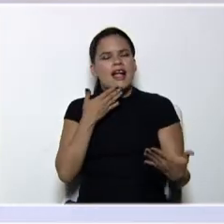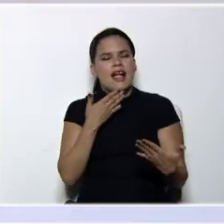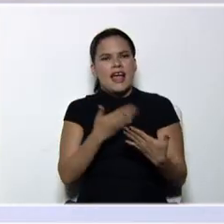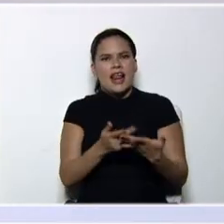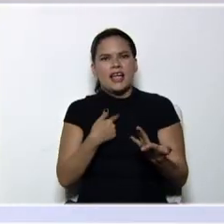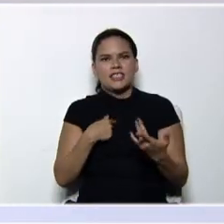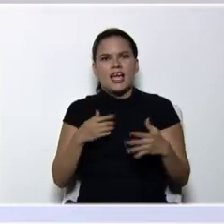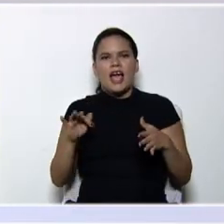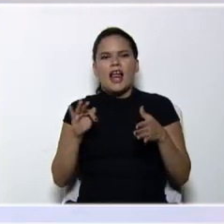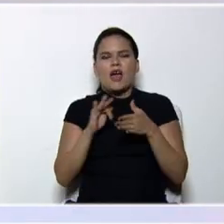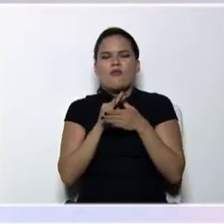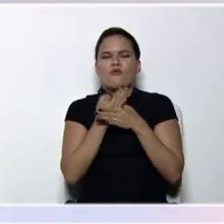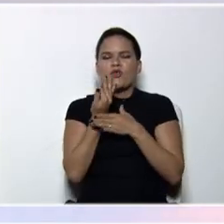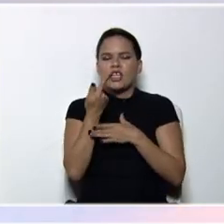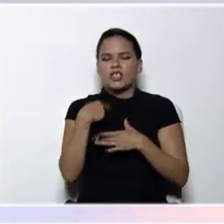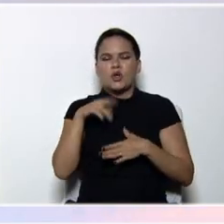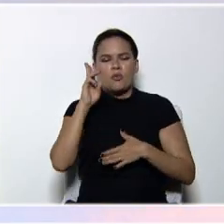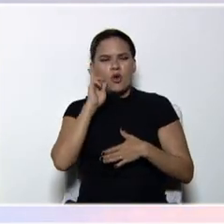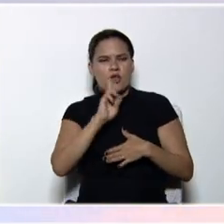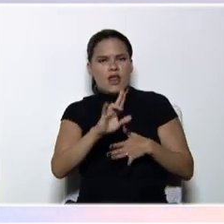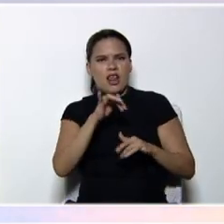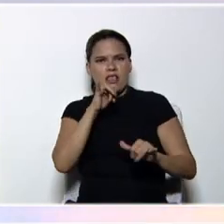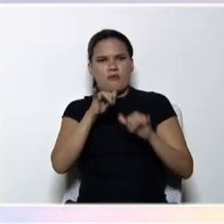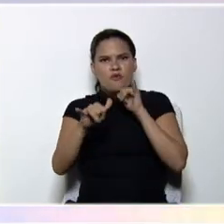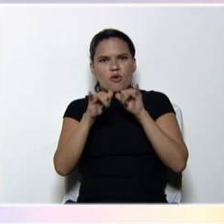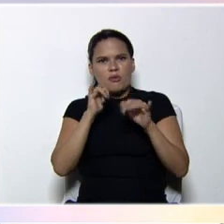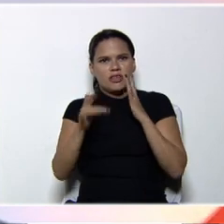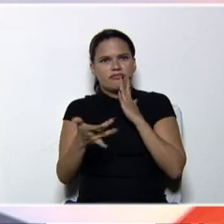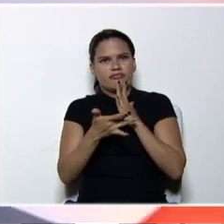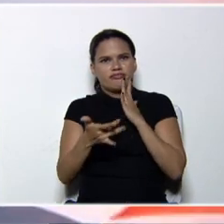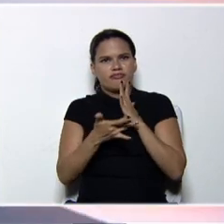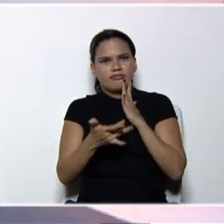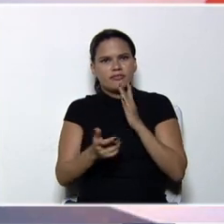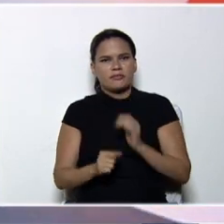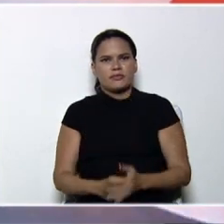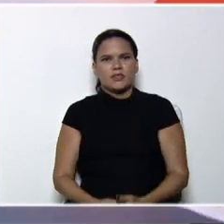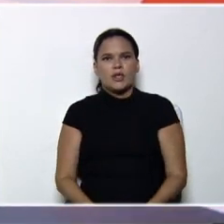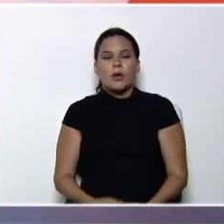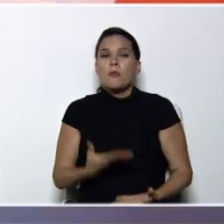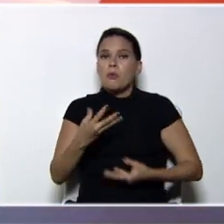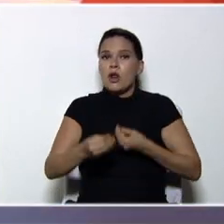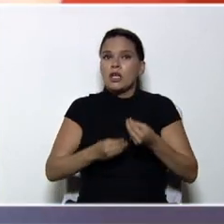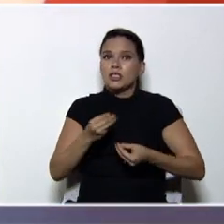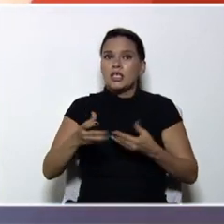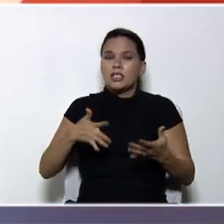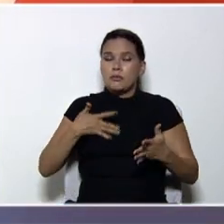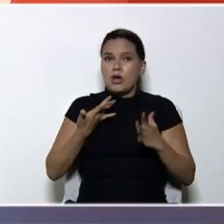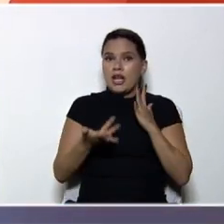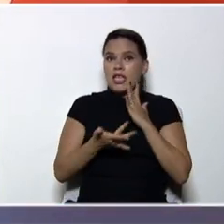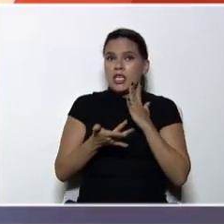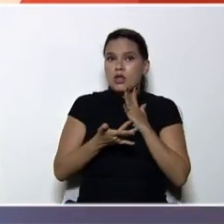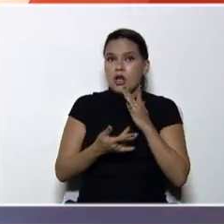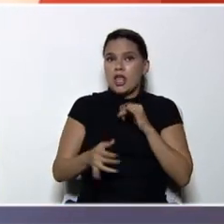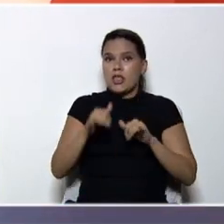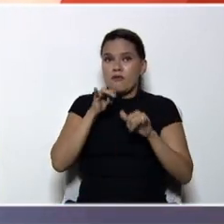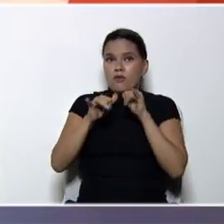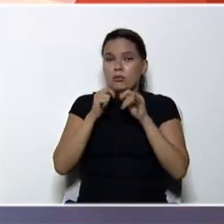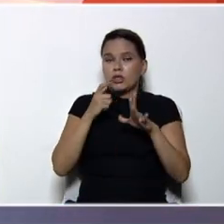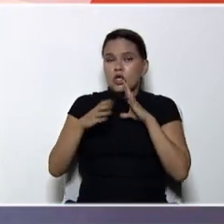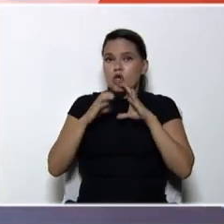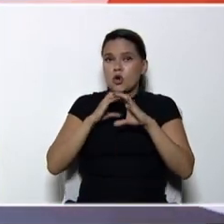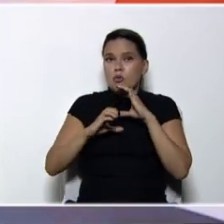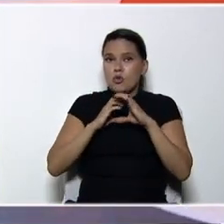Gracias a la Fundación Bolivariana de Informática y Telemática, Fundavit, por hacer posible que las tecnologías de información